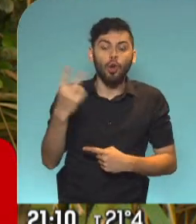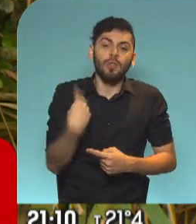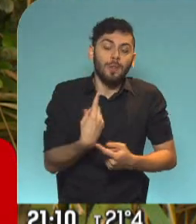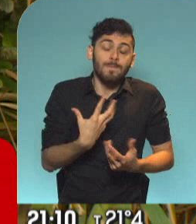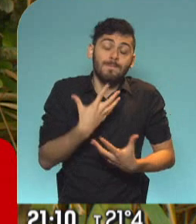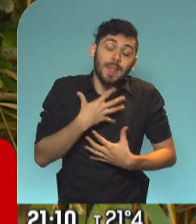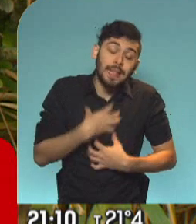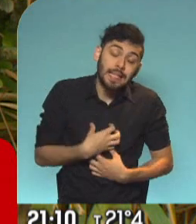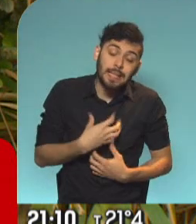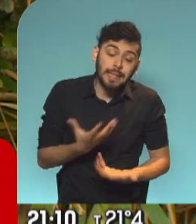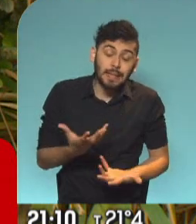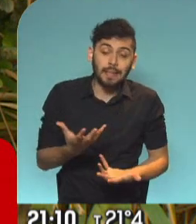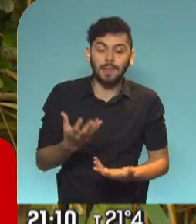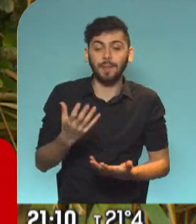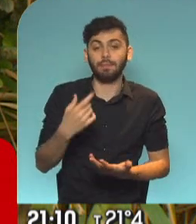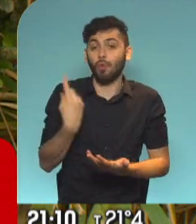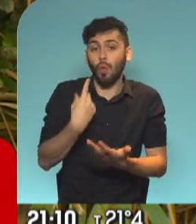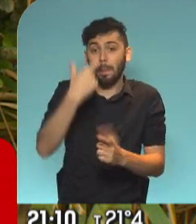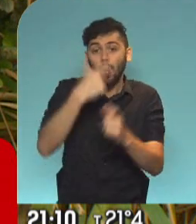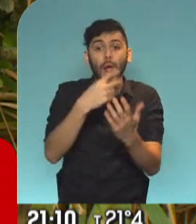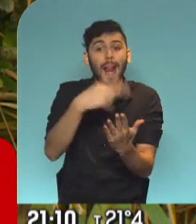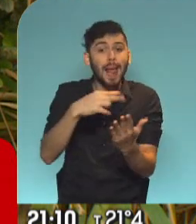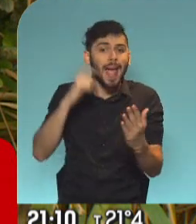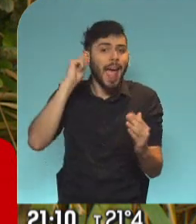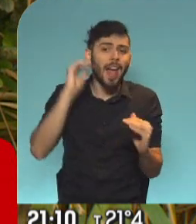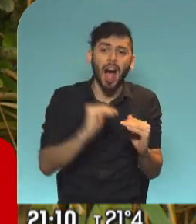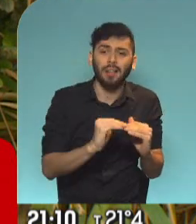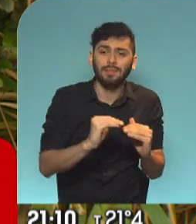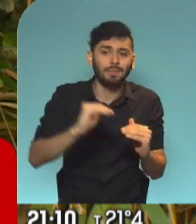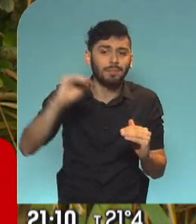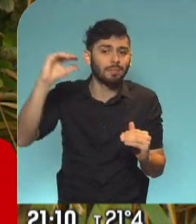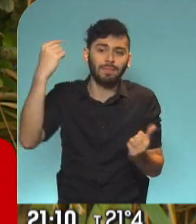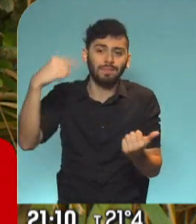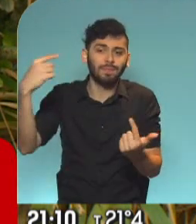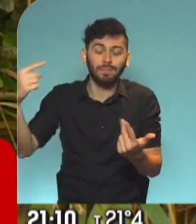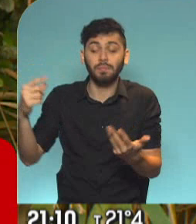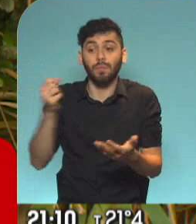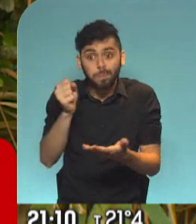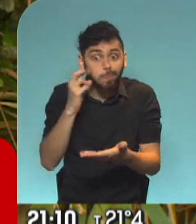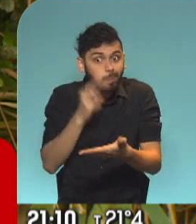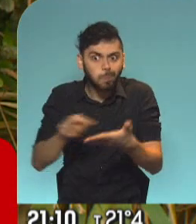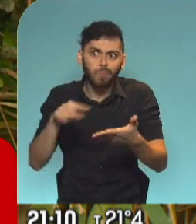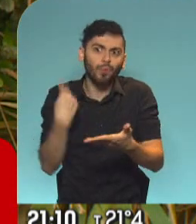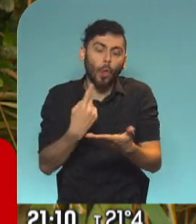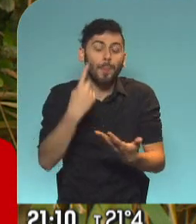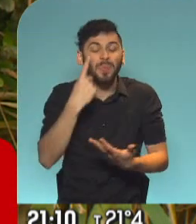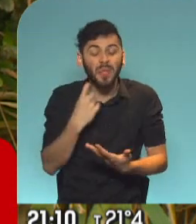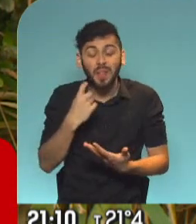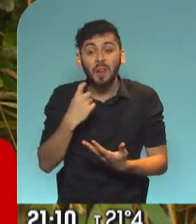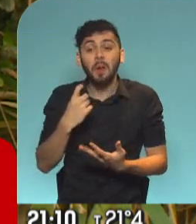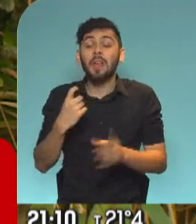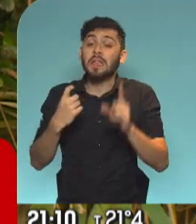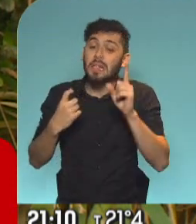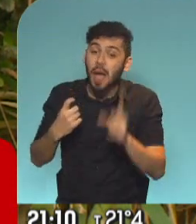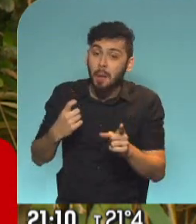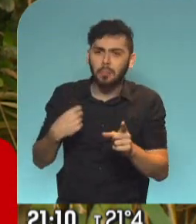los lectores y lectoras de las distintas generaciones que lo disfrutamos. Pero al mismo tiempo también